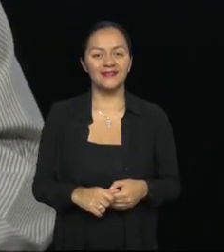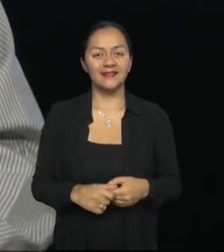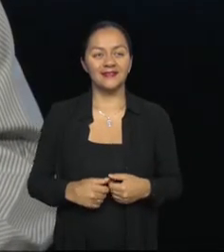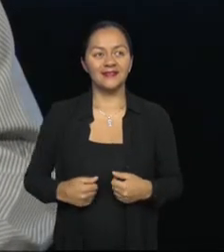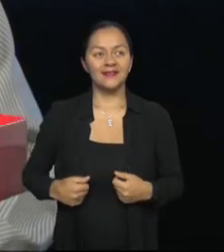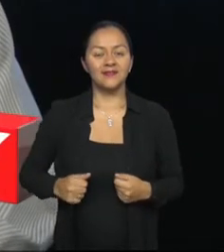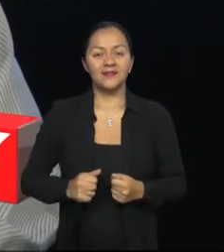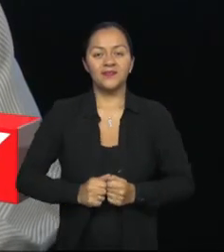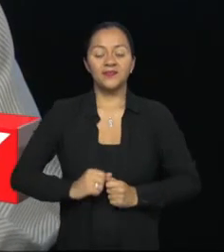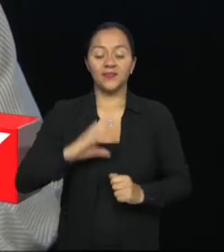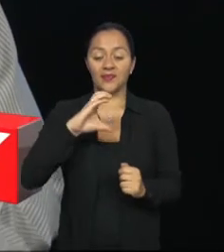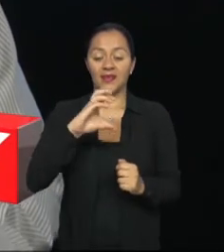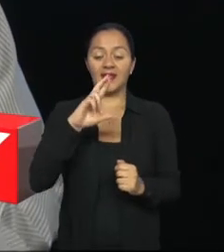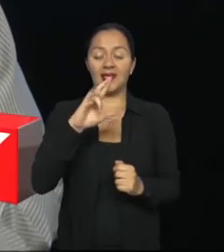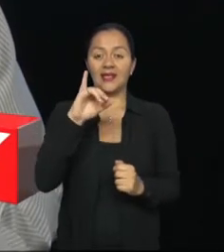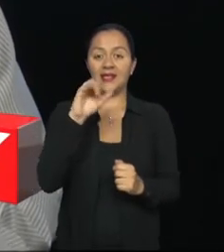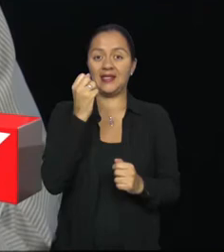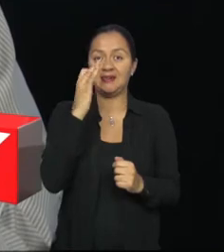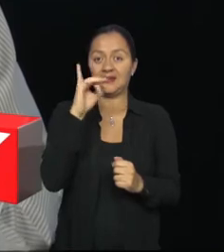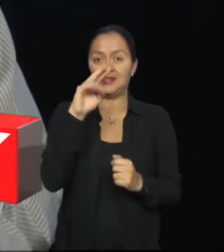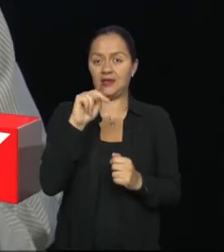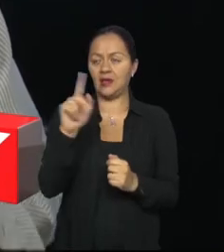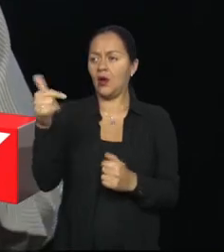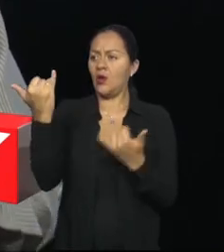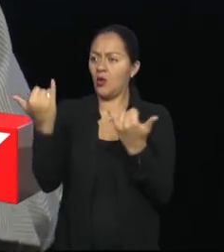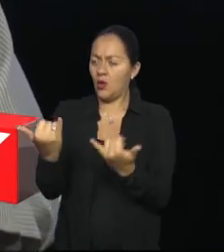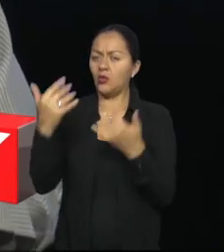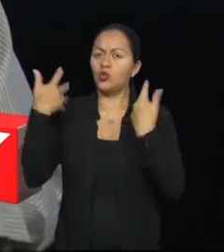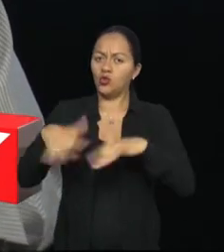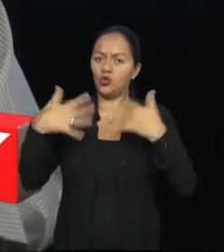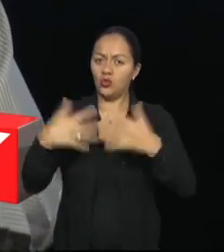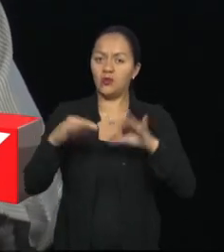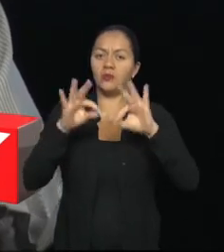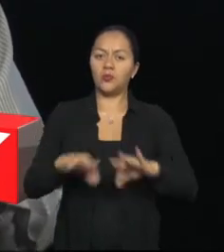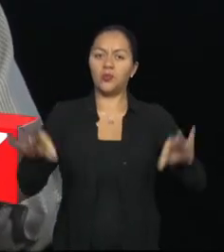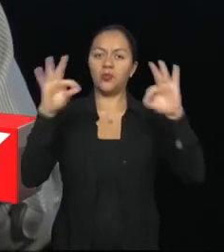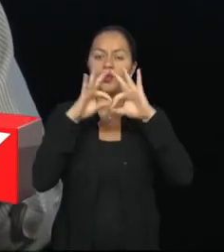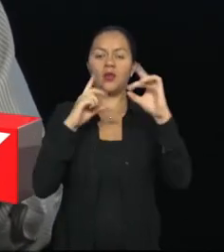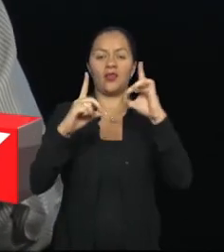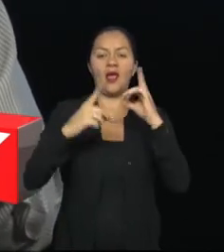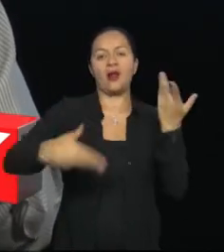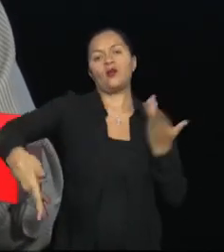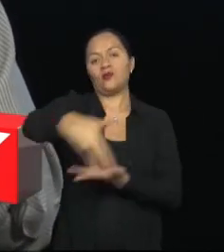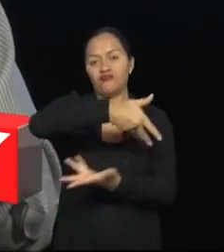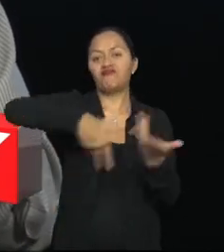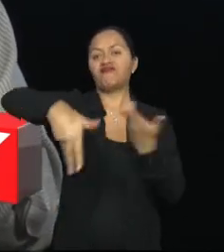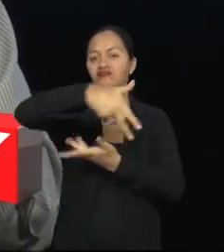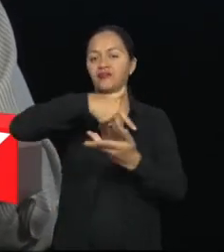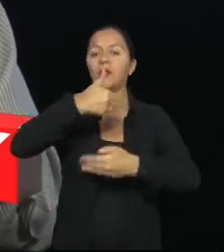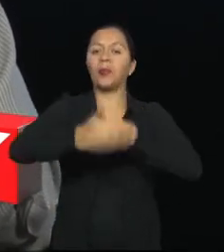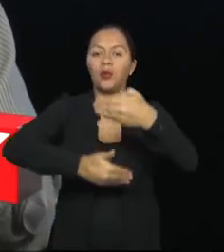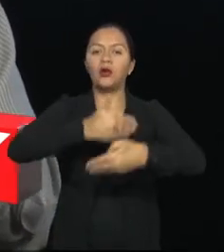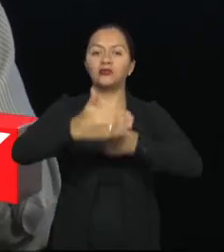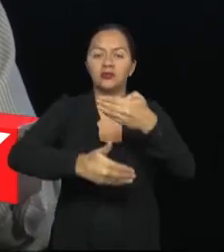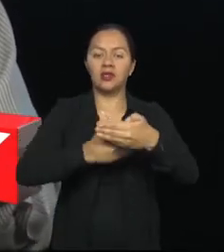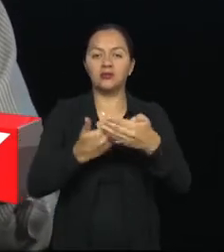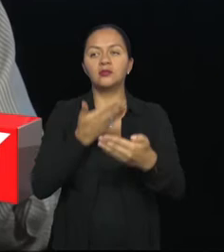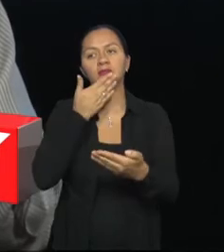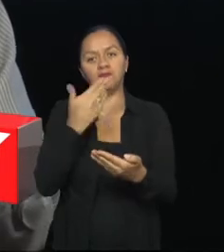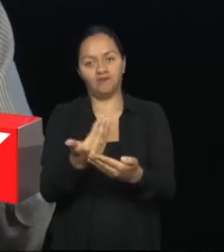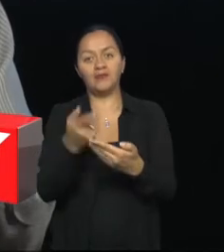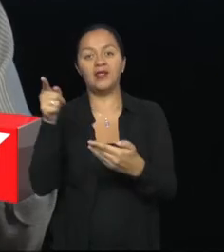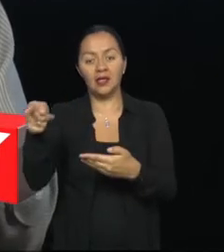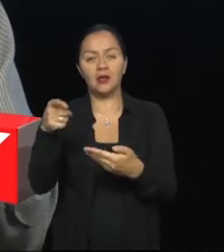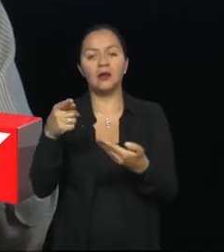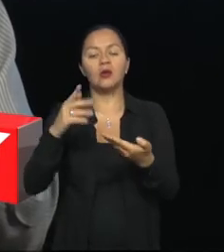No, Cristina, qué interesante ha sido el poder dialogar contigo sobre este proceso de la rehabilitación